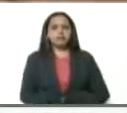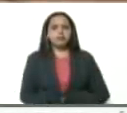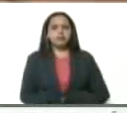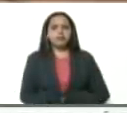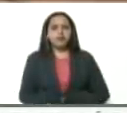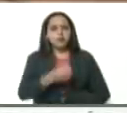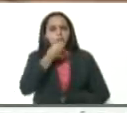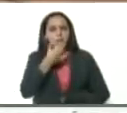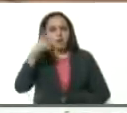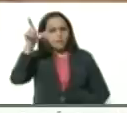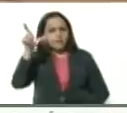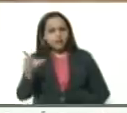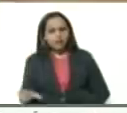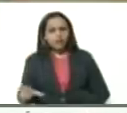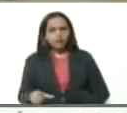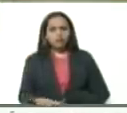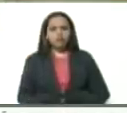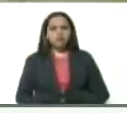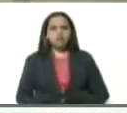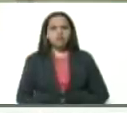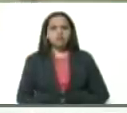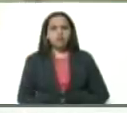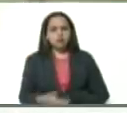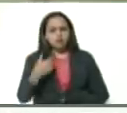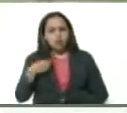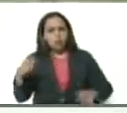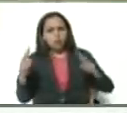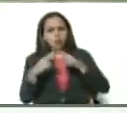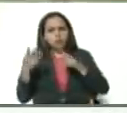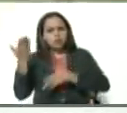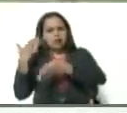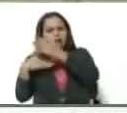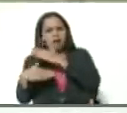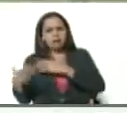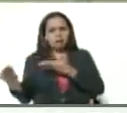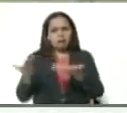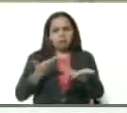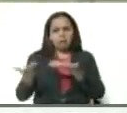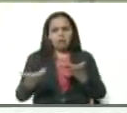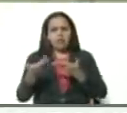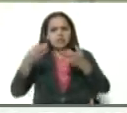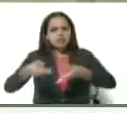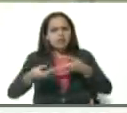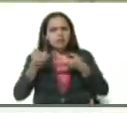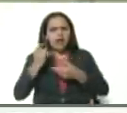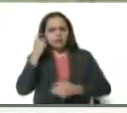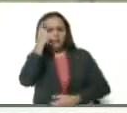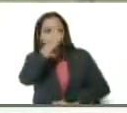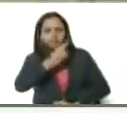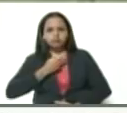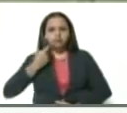buena persona. Yo lo conocí, conversé con él, él andaba siempre, su rostro